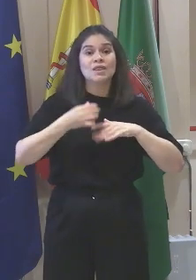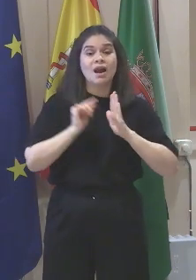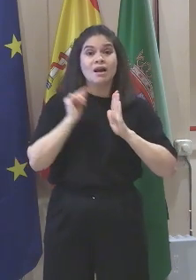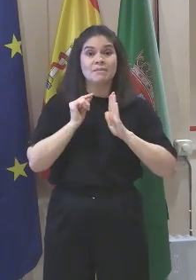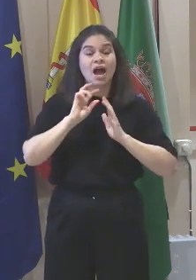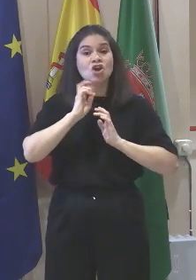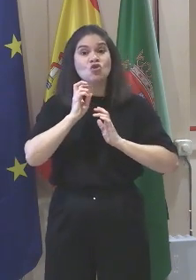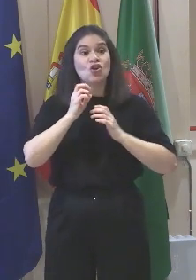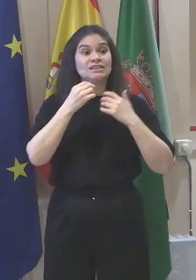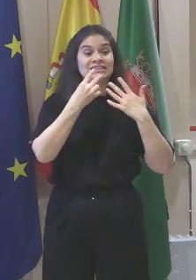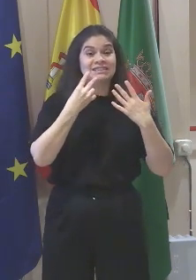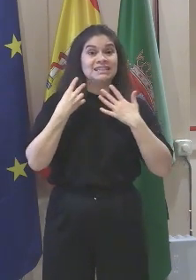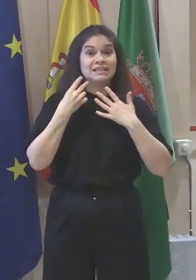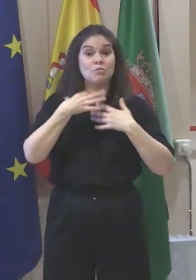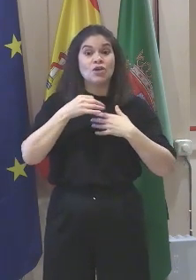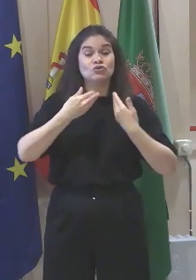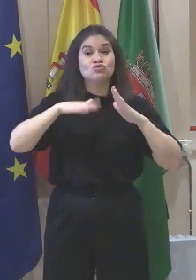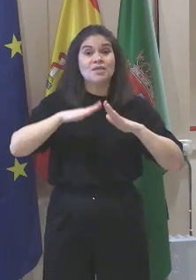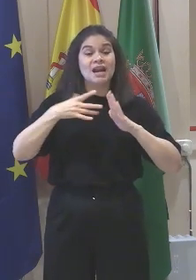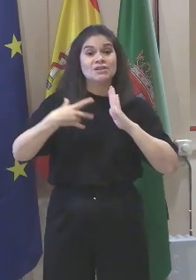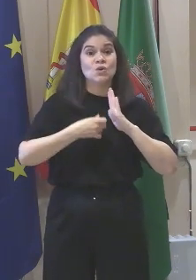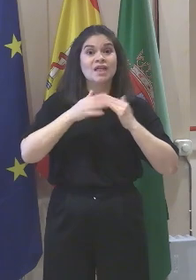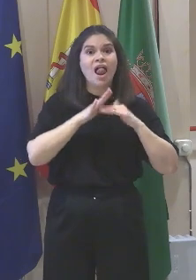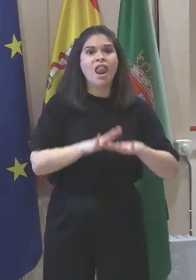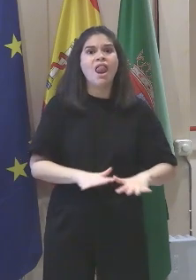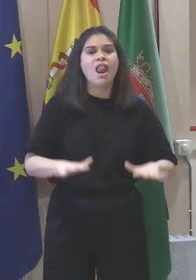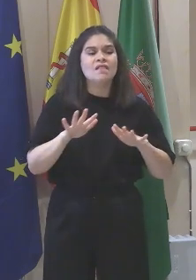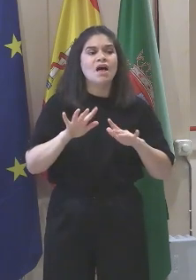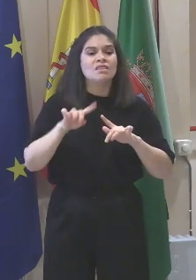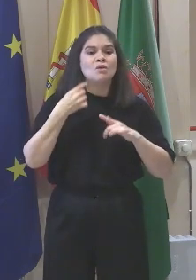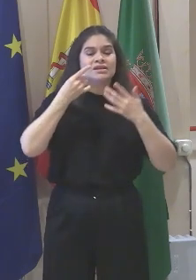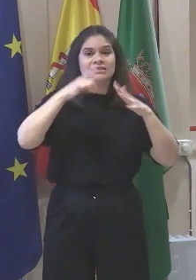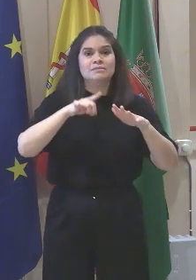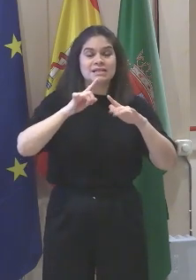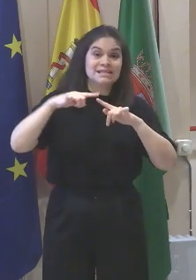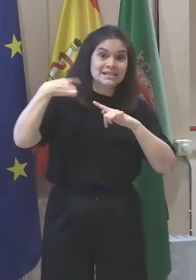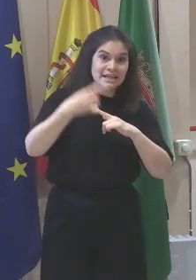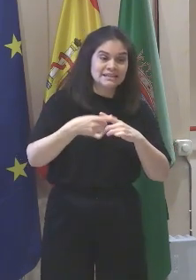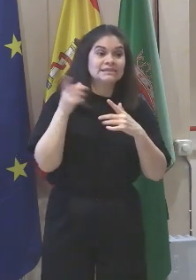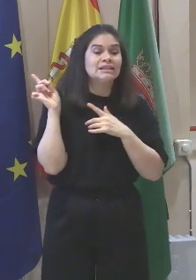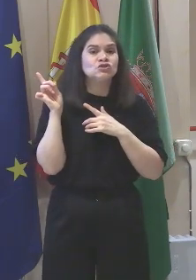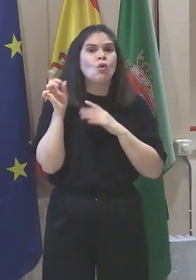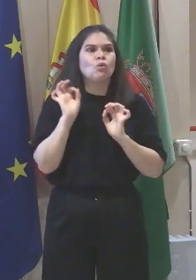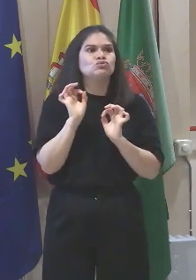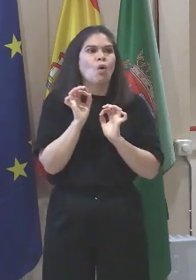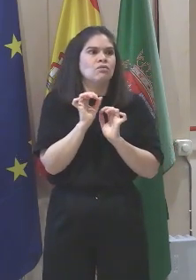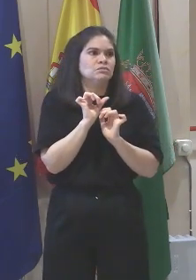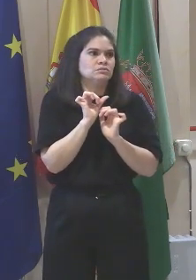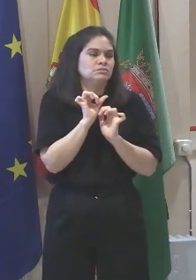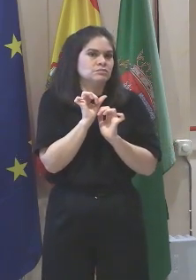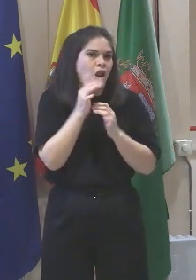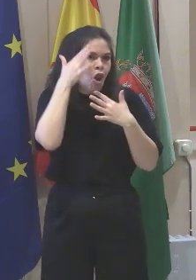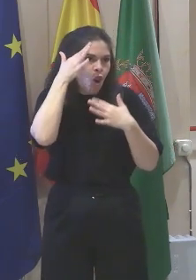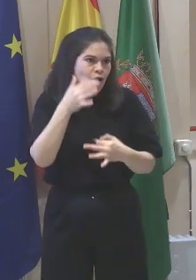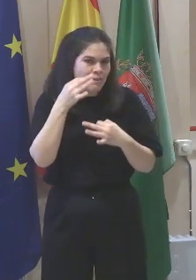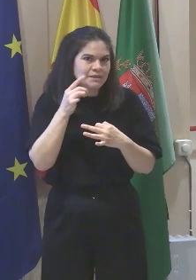pudieron suspender la insulina lenta durante los 6 meses posteriores. Es decir, esto de manera aislada, lógicamente,